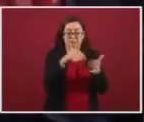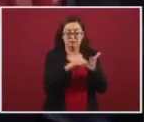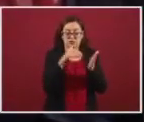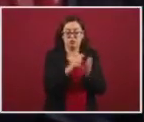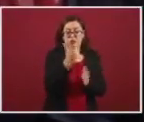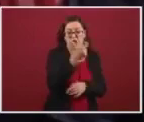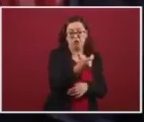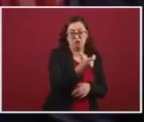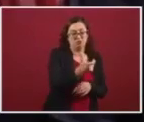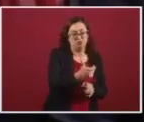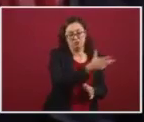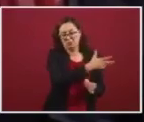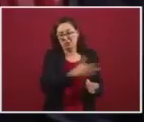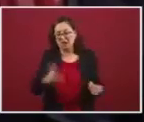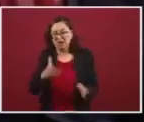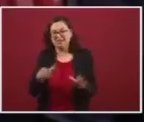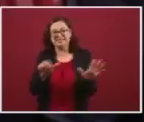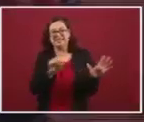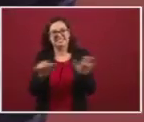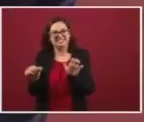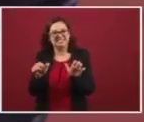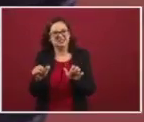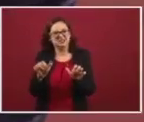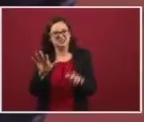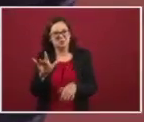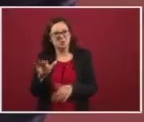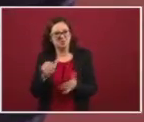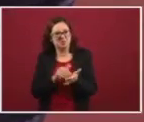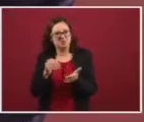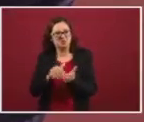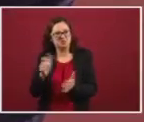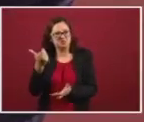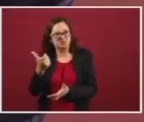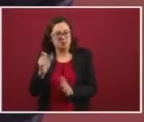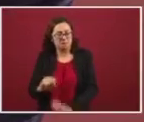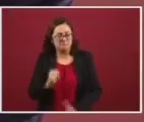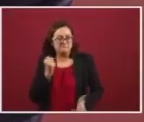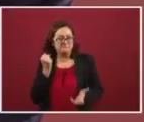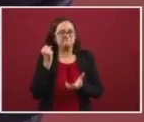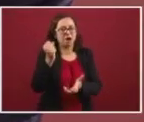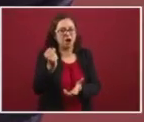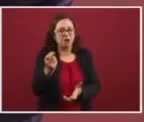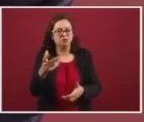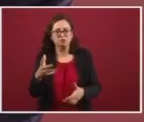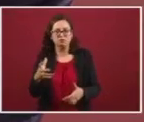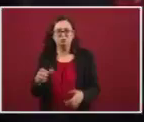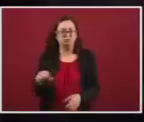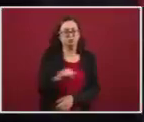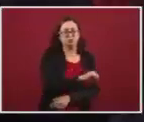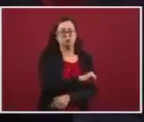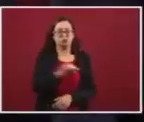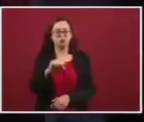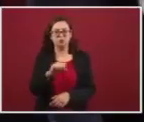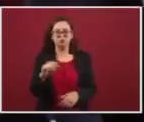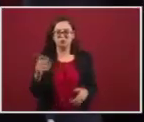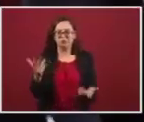hasta casi 650 millones de pesos. ¿Sí? Entonces, quizás por ahí va la pregunta, porque también me